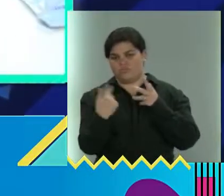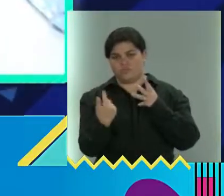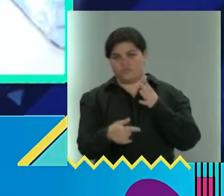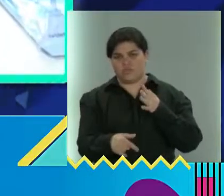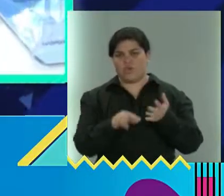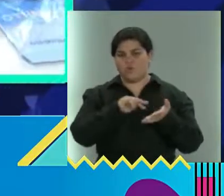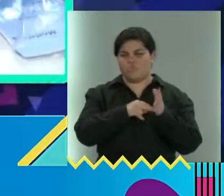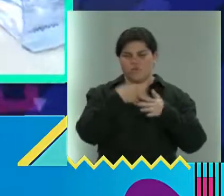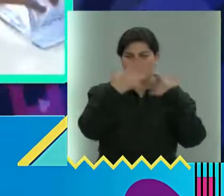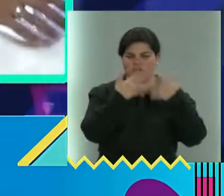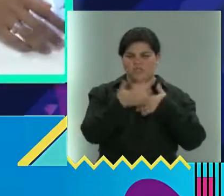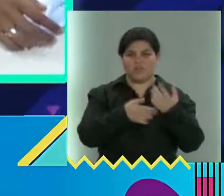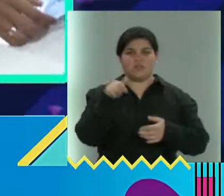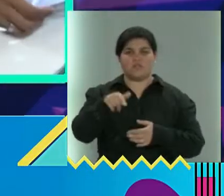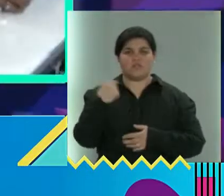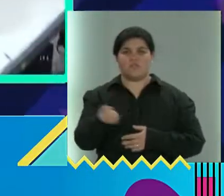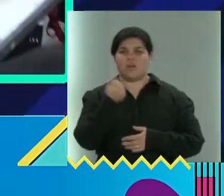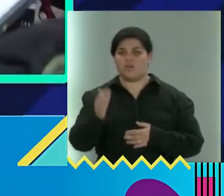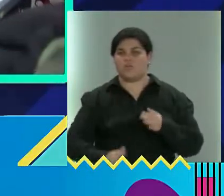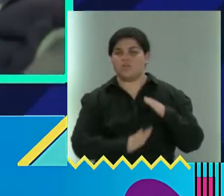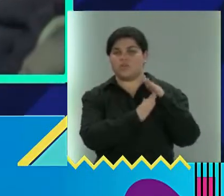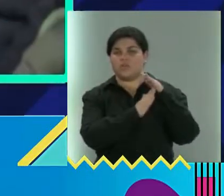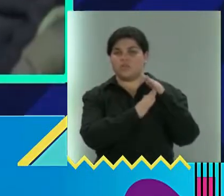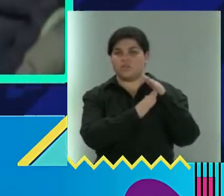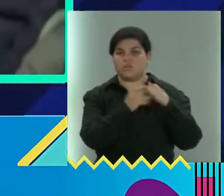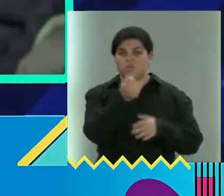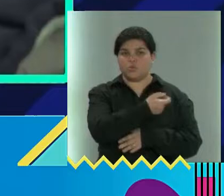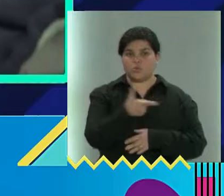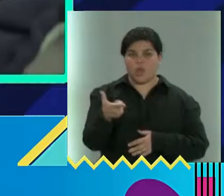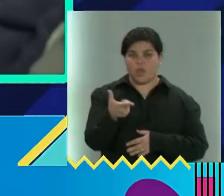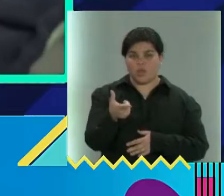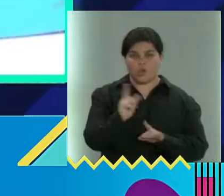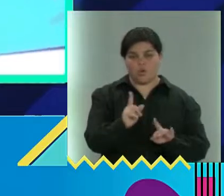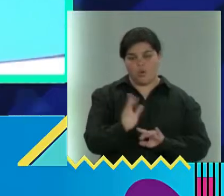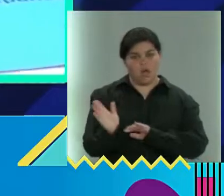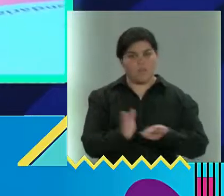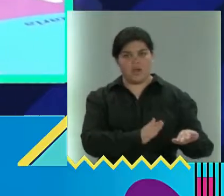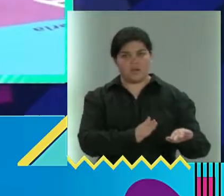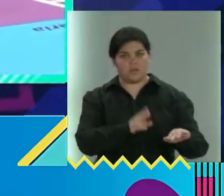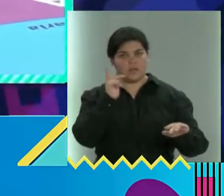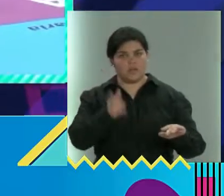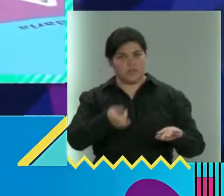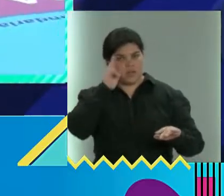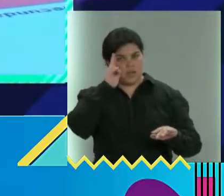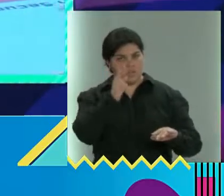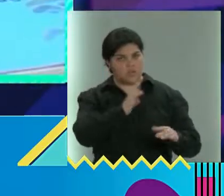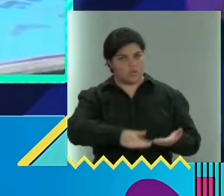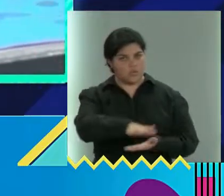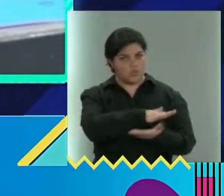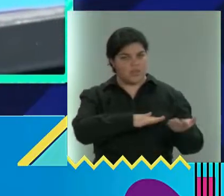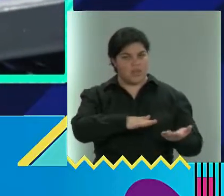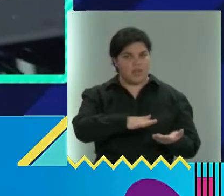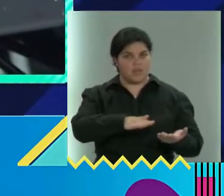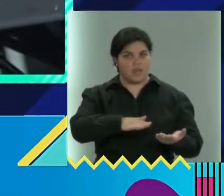estos conflictos, que es prioritario antes que el salario, el respeto, tanto de los docentes hacia la sociedad y también de